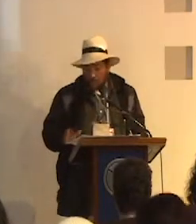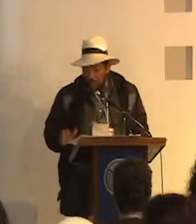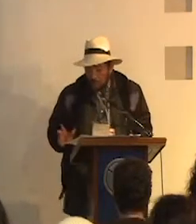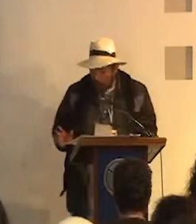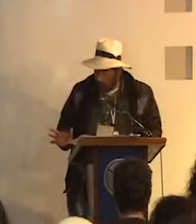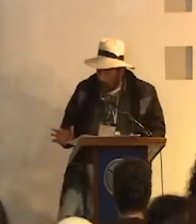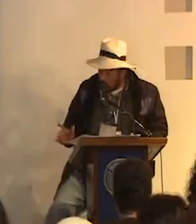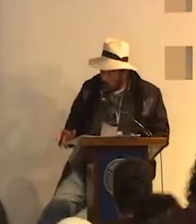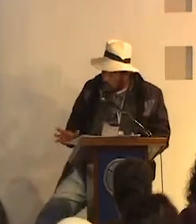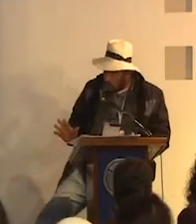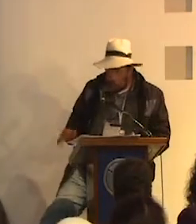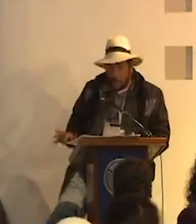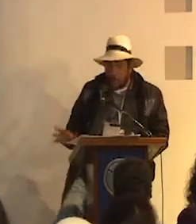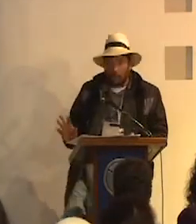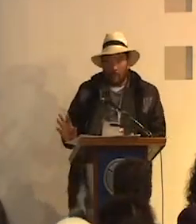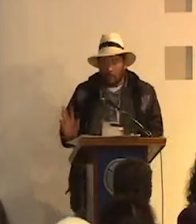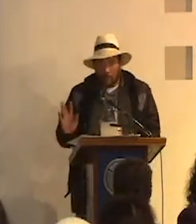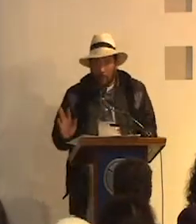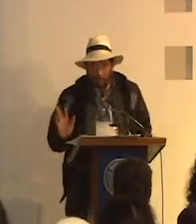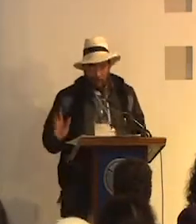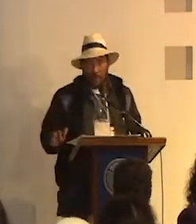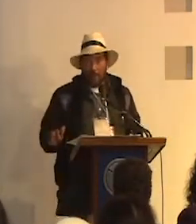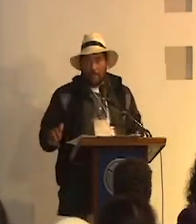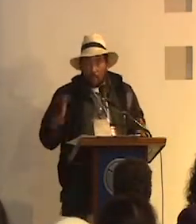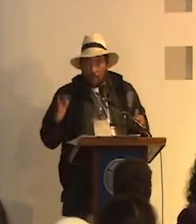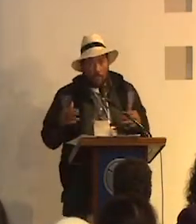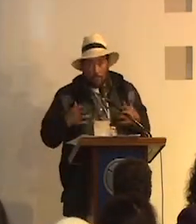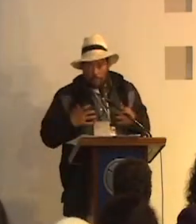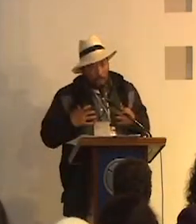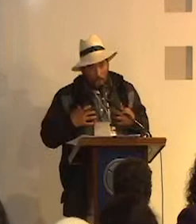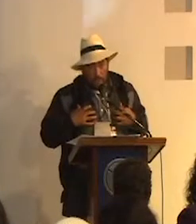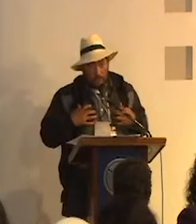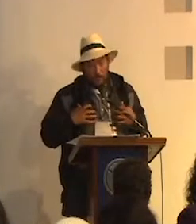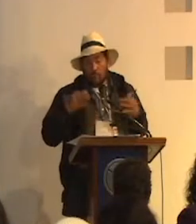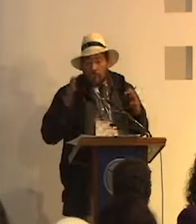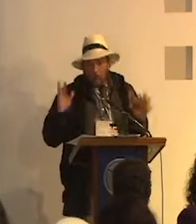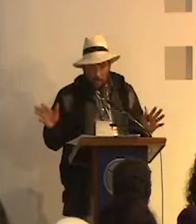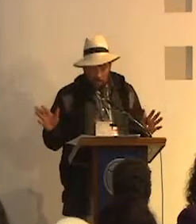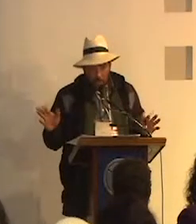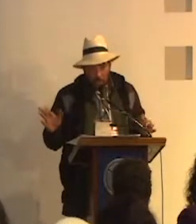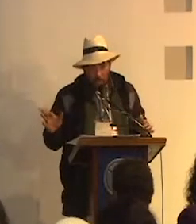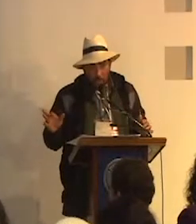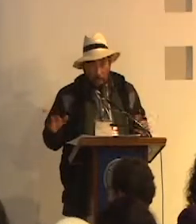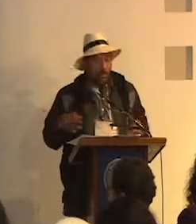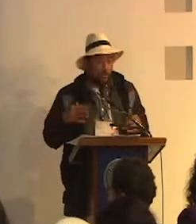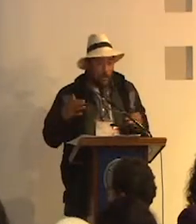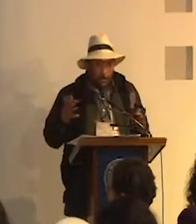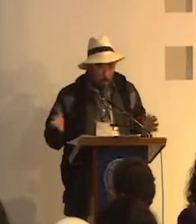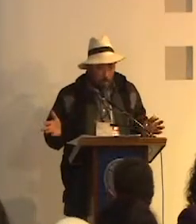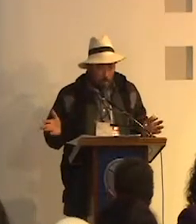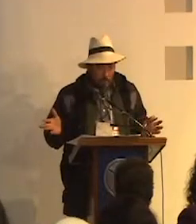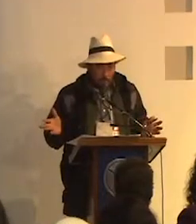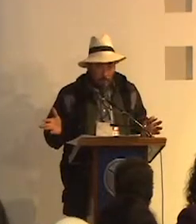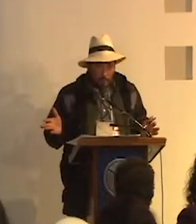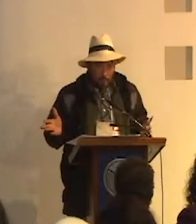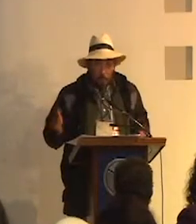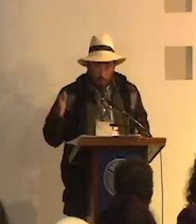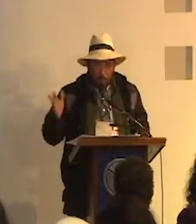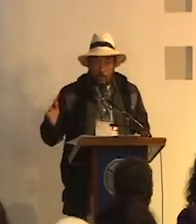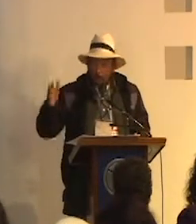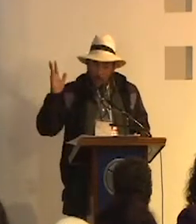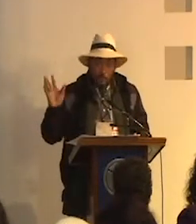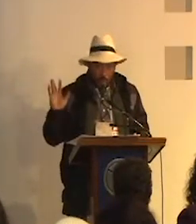Pero un hombre me pega una cachetada y estas botas se las acabo en donde sea. Entonces yo no soy líder, soy un dirigente, porque yo no me dejo de